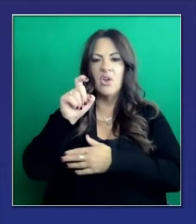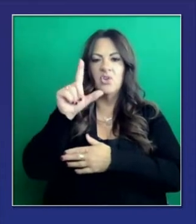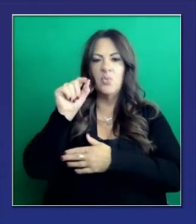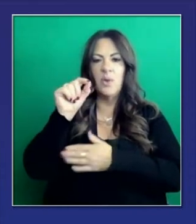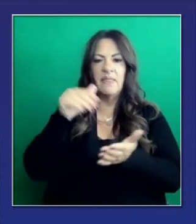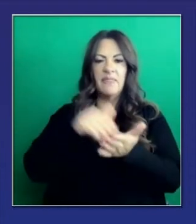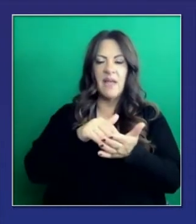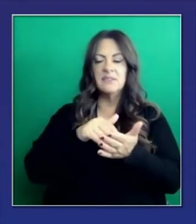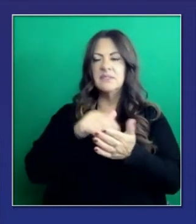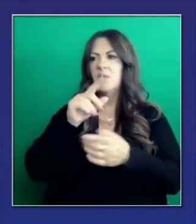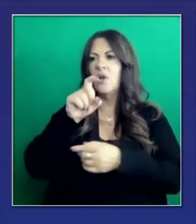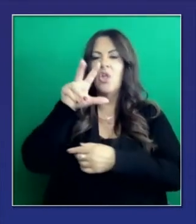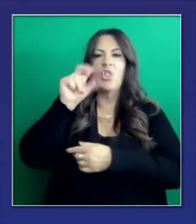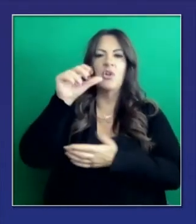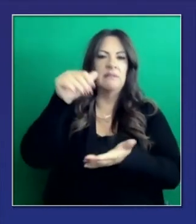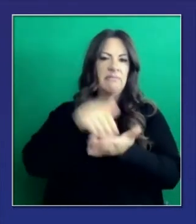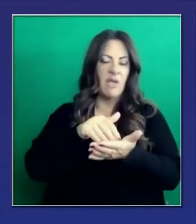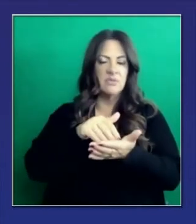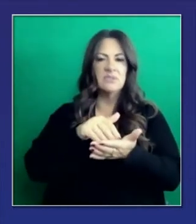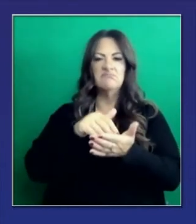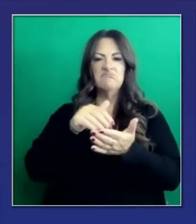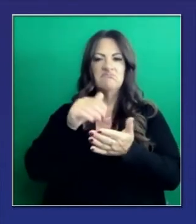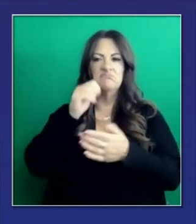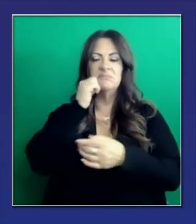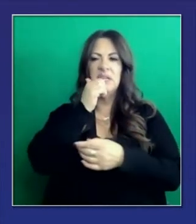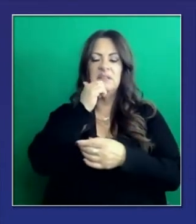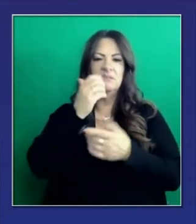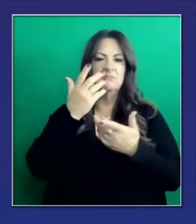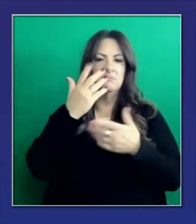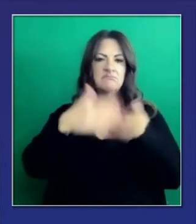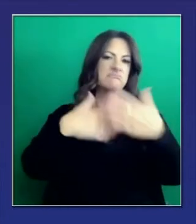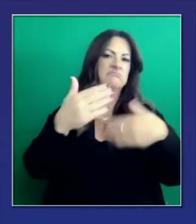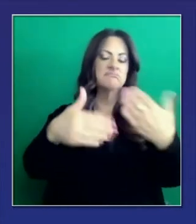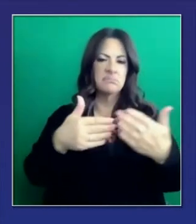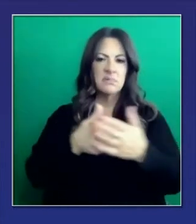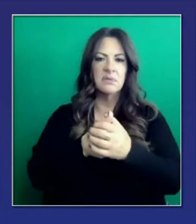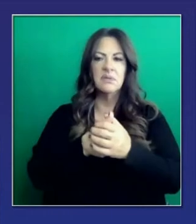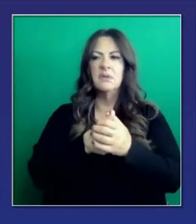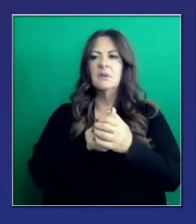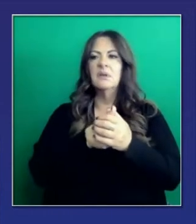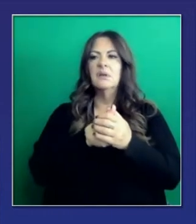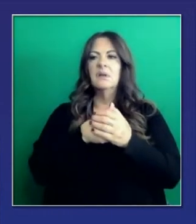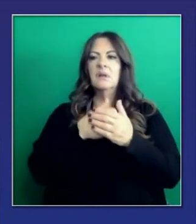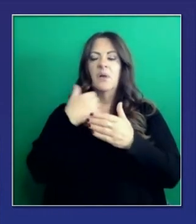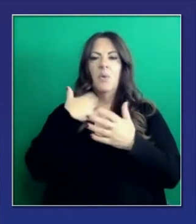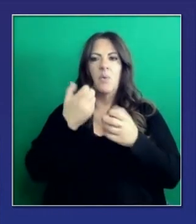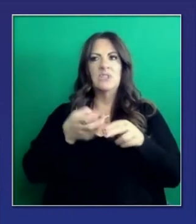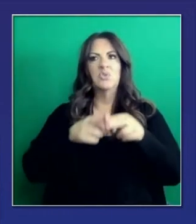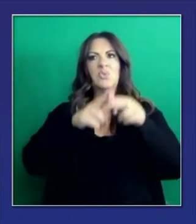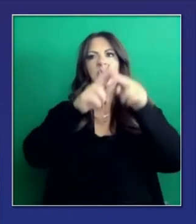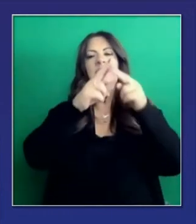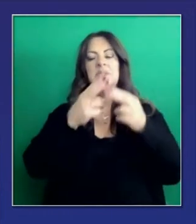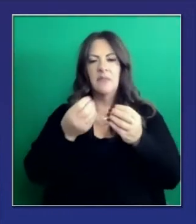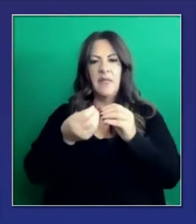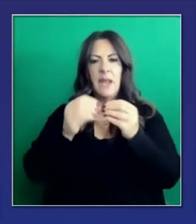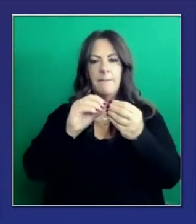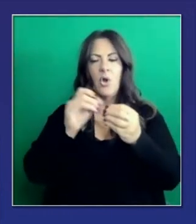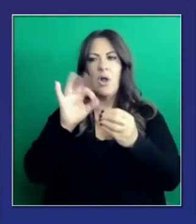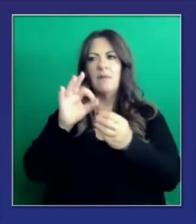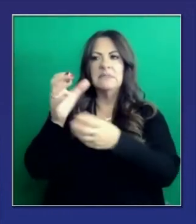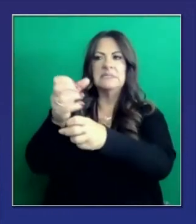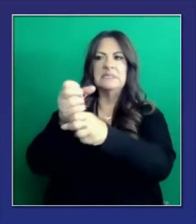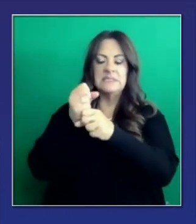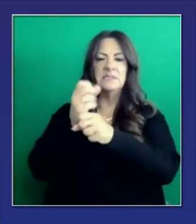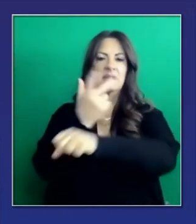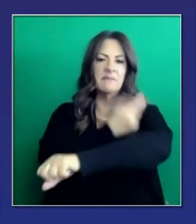120, 130 y haremos más en unas cuantas semanas. Pero incluso si las cosas están estáticas, ya más que